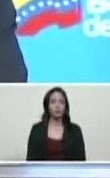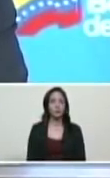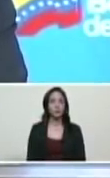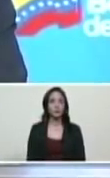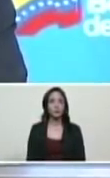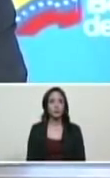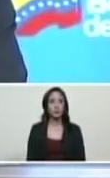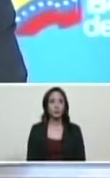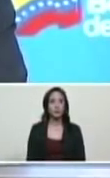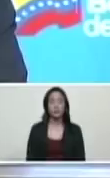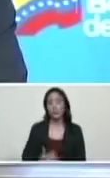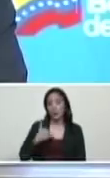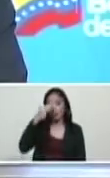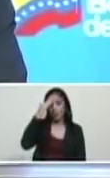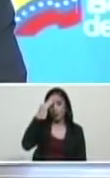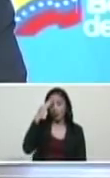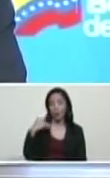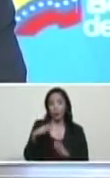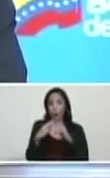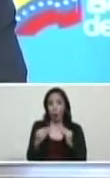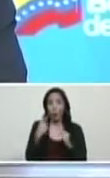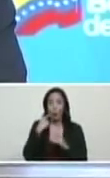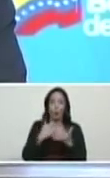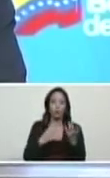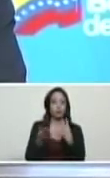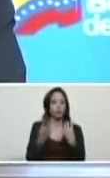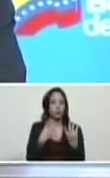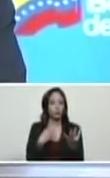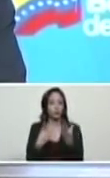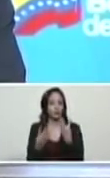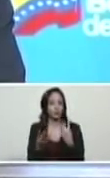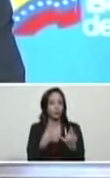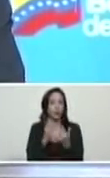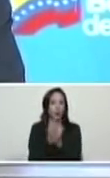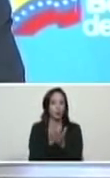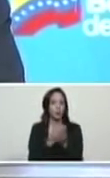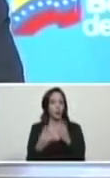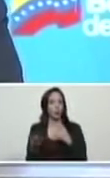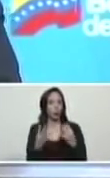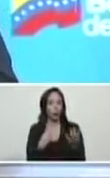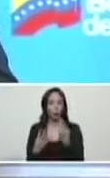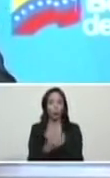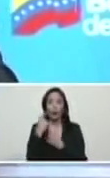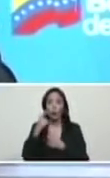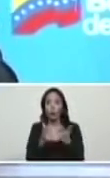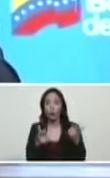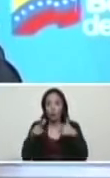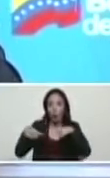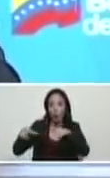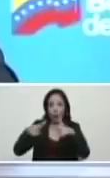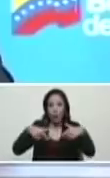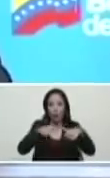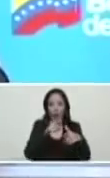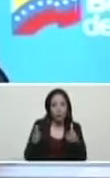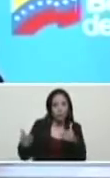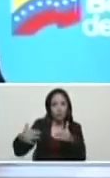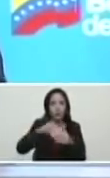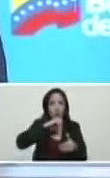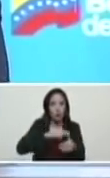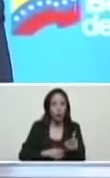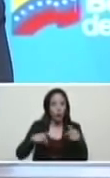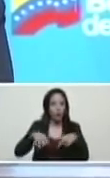Lo sabemos por el flujo todavía pequeño de turismo que tenemos. Cuando pasan por la cuadra histórica de Bolívar, se